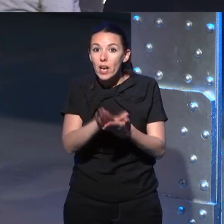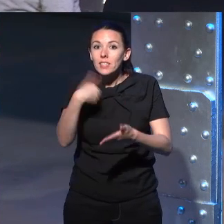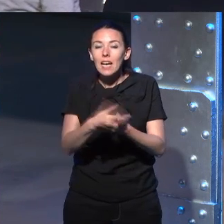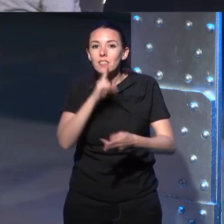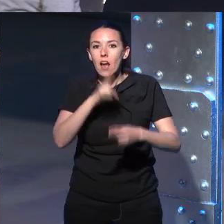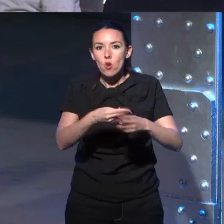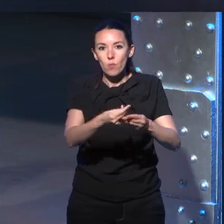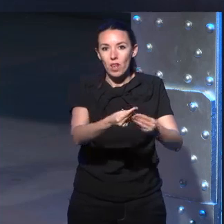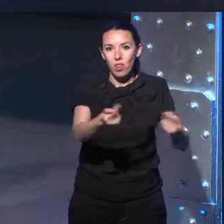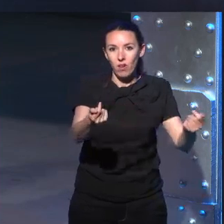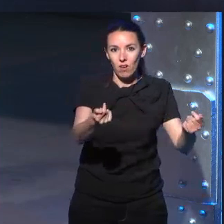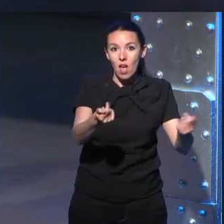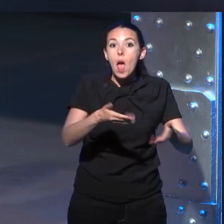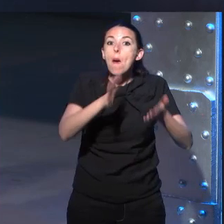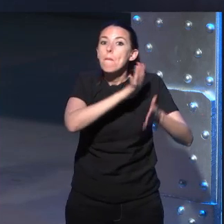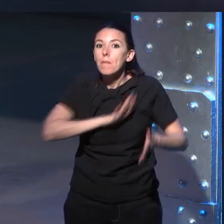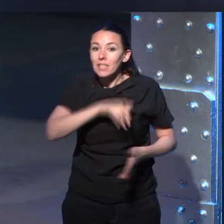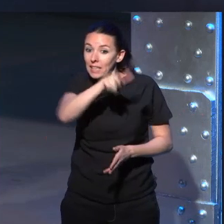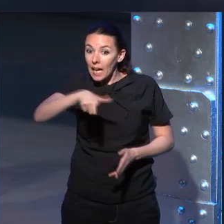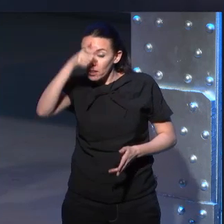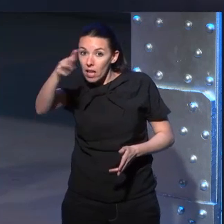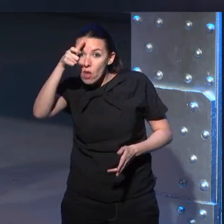se pronuncie tu nombre,